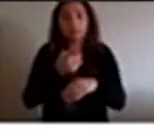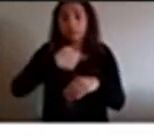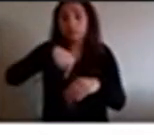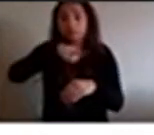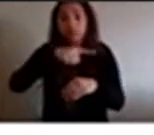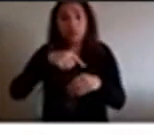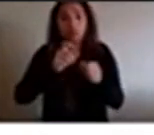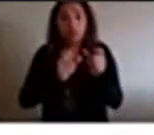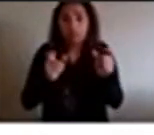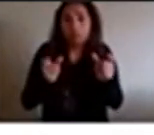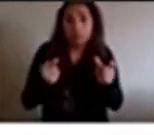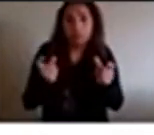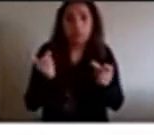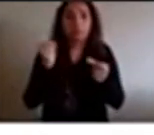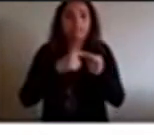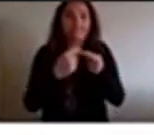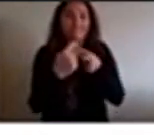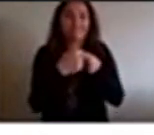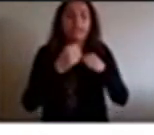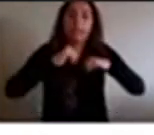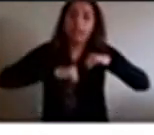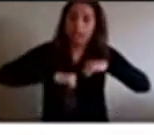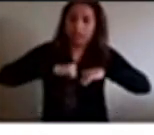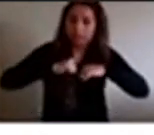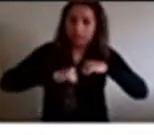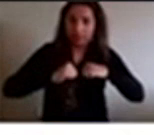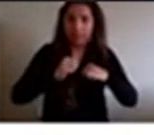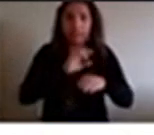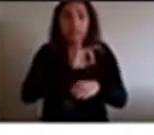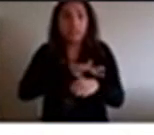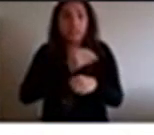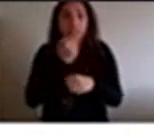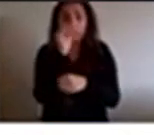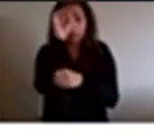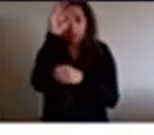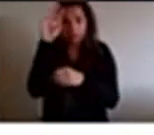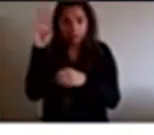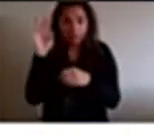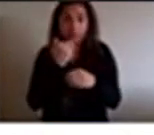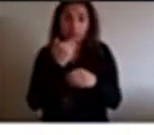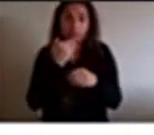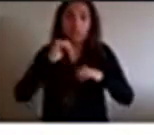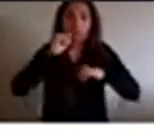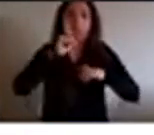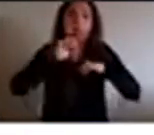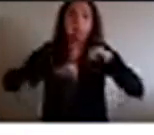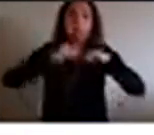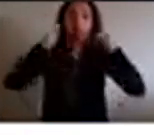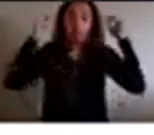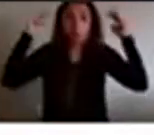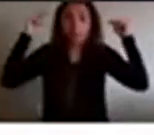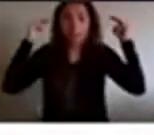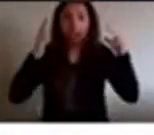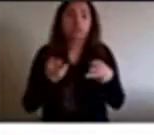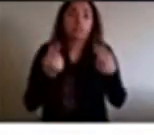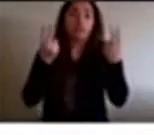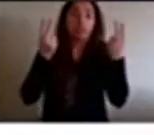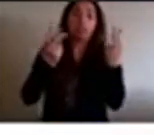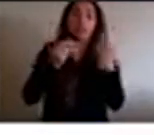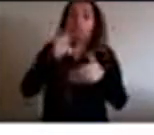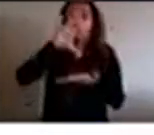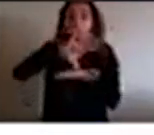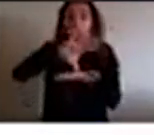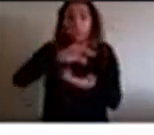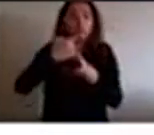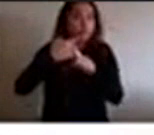asistentes, que son empresarios, ¿cierto?, tanto de Chile, Colombia, también tenemos empresas de México, El Salvador, nos están escuchando. Así